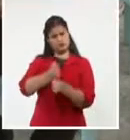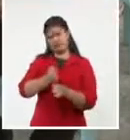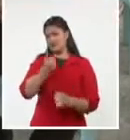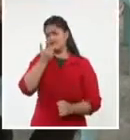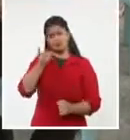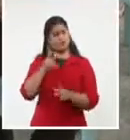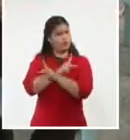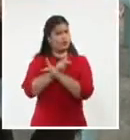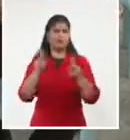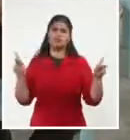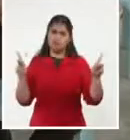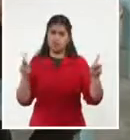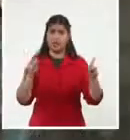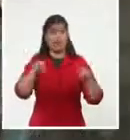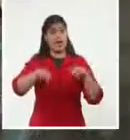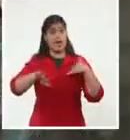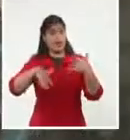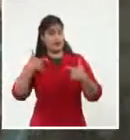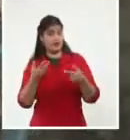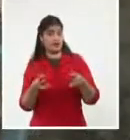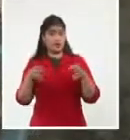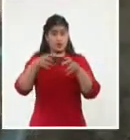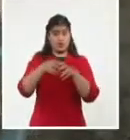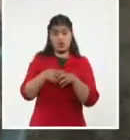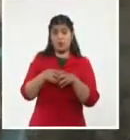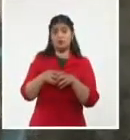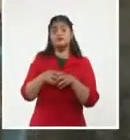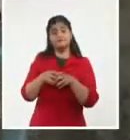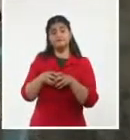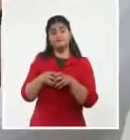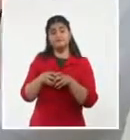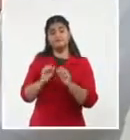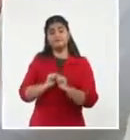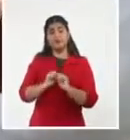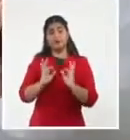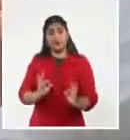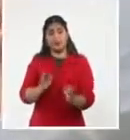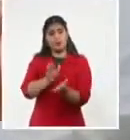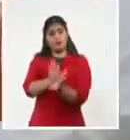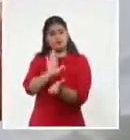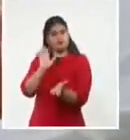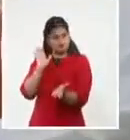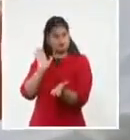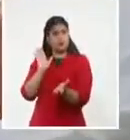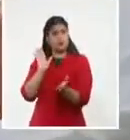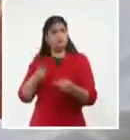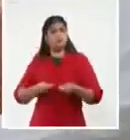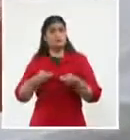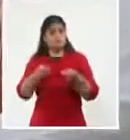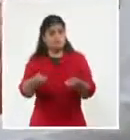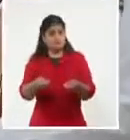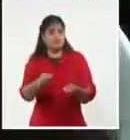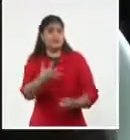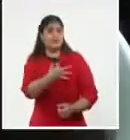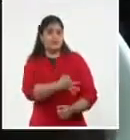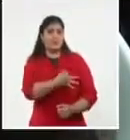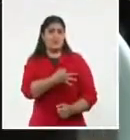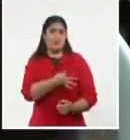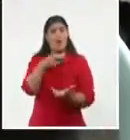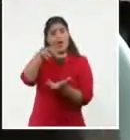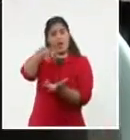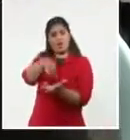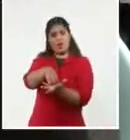el acto, la Asociación Nacional de Innovadores y Racionalizadores, ANIR, confirió la condición y el sello 8 de octubre a la institución y